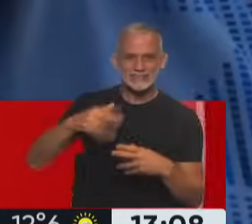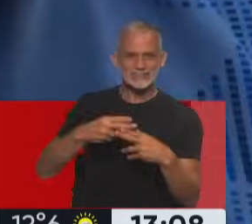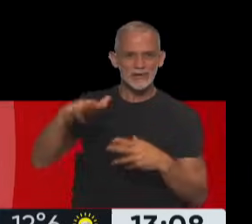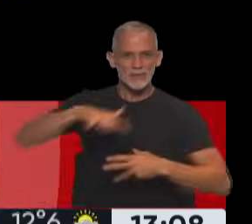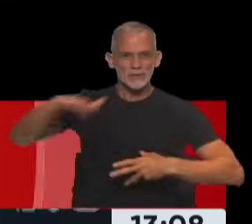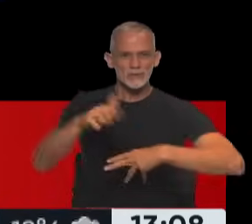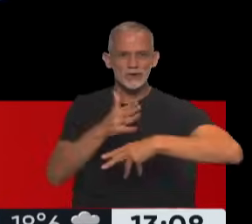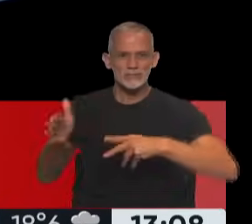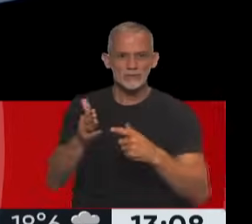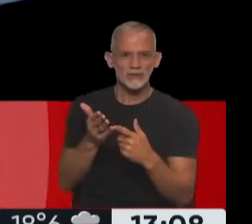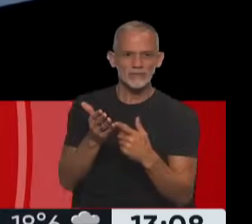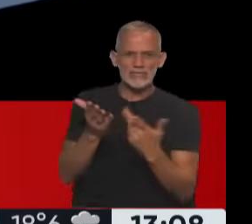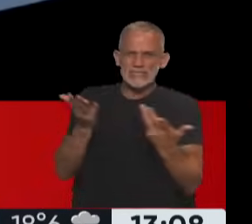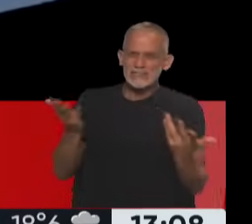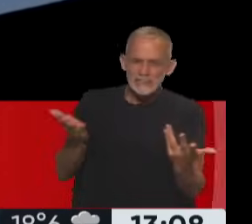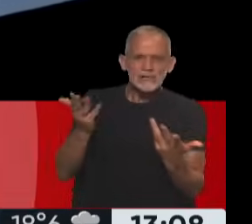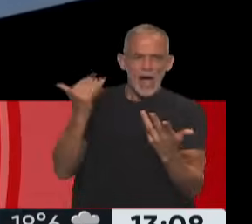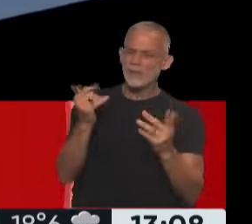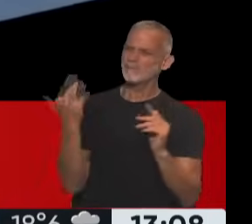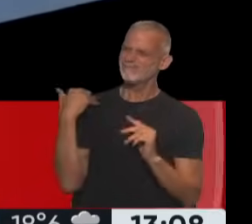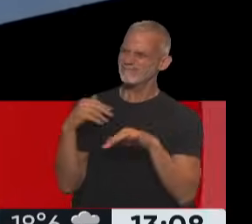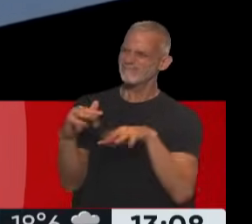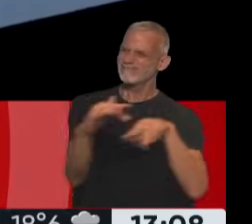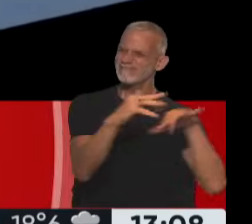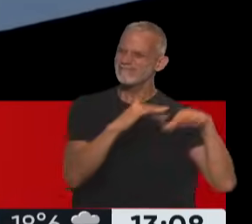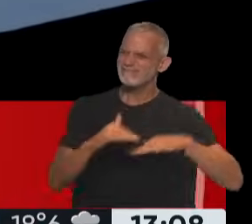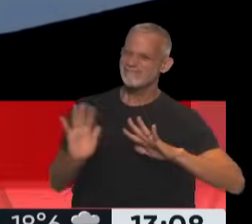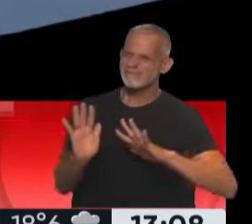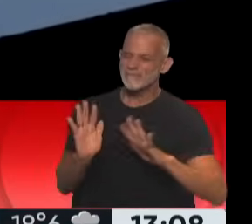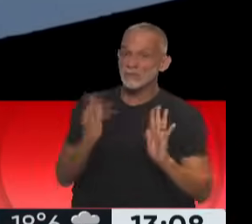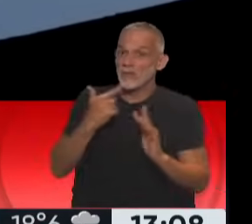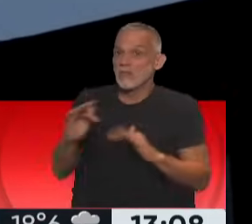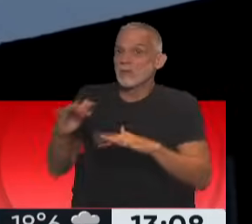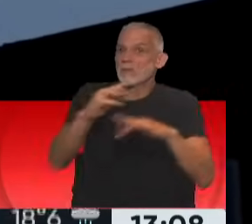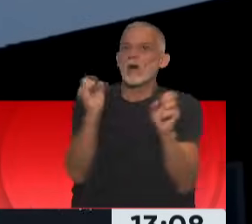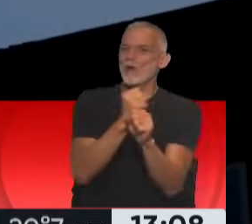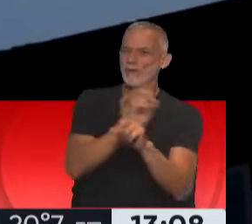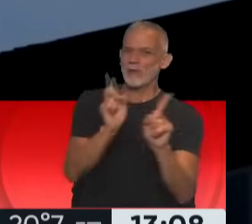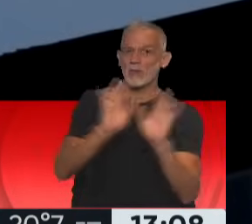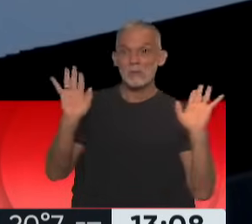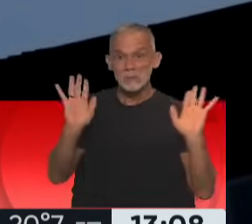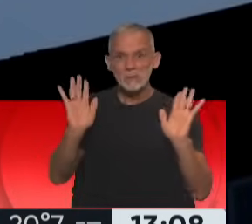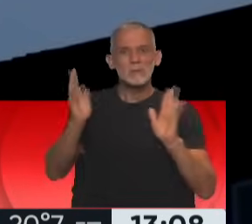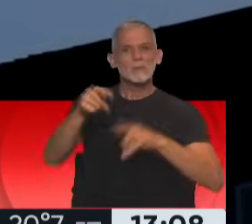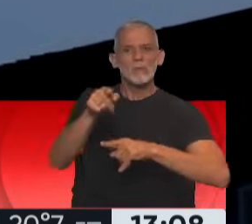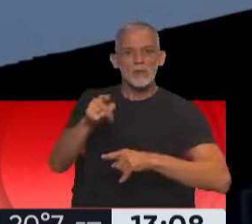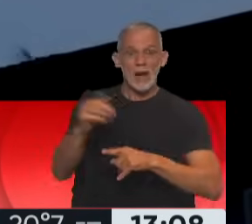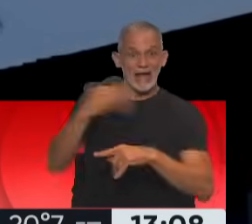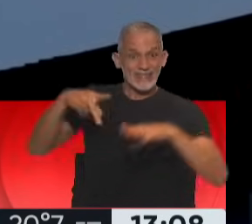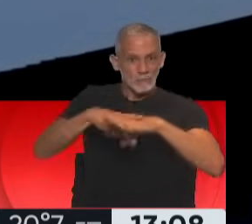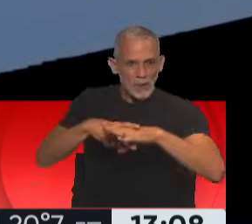Pedro. Había un rum hace algunos minutos, sin poder confirmarlo, por eso les decíamos antes de irnos a la